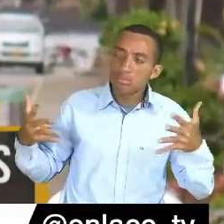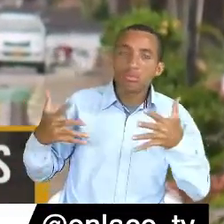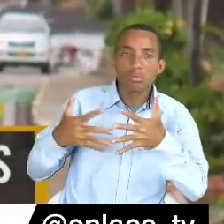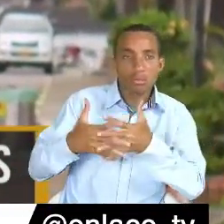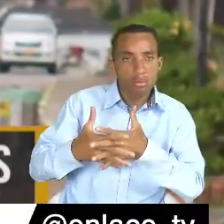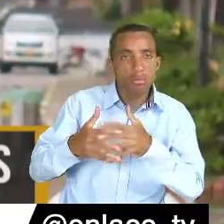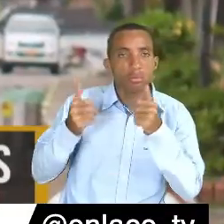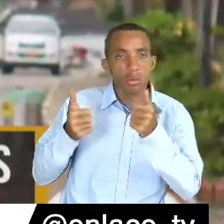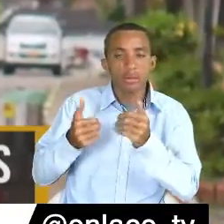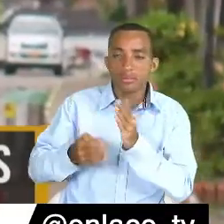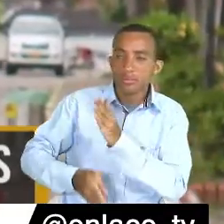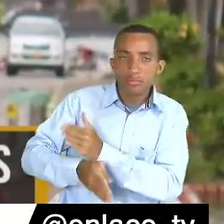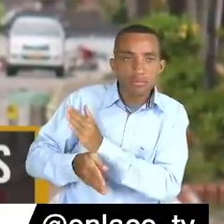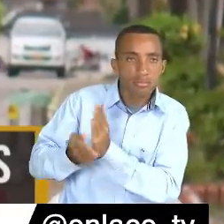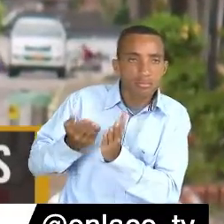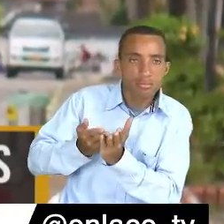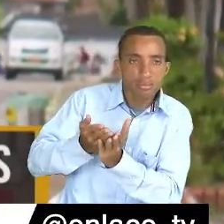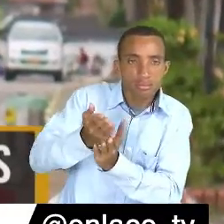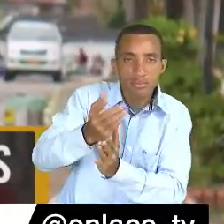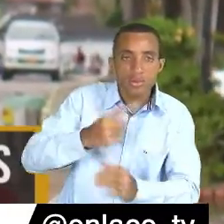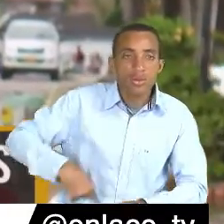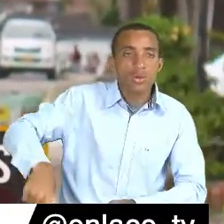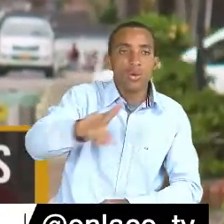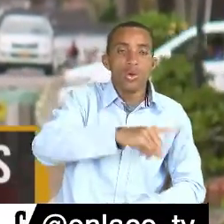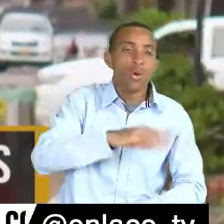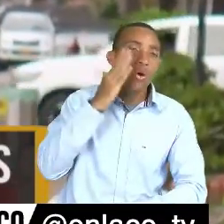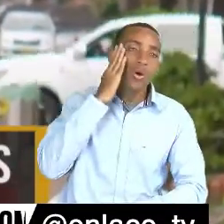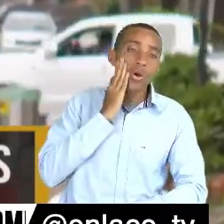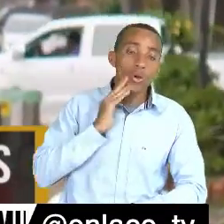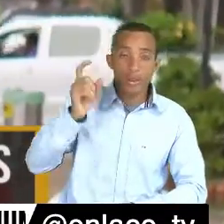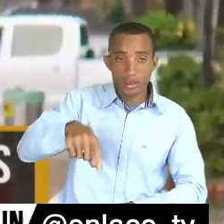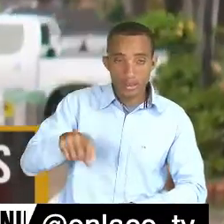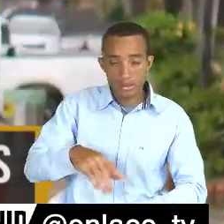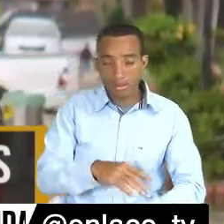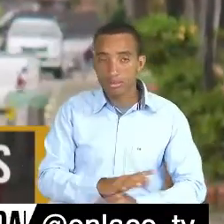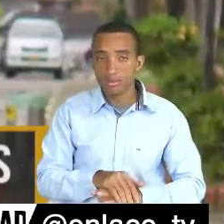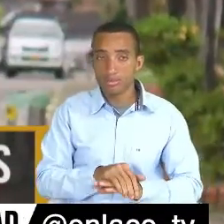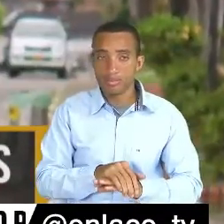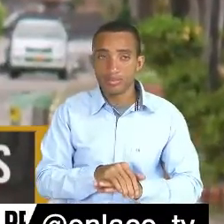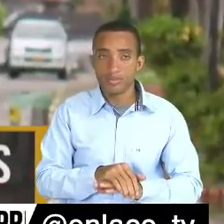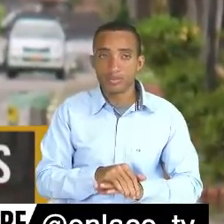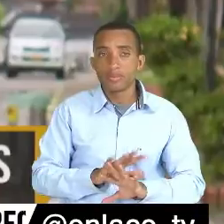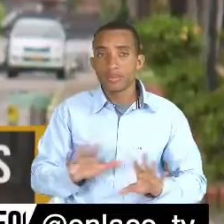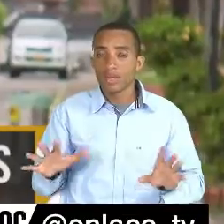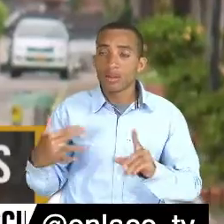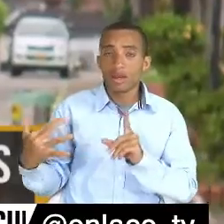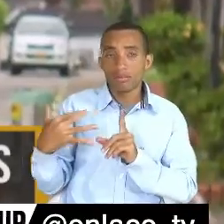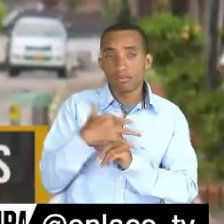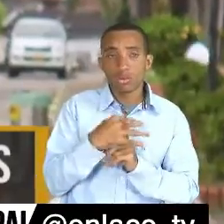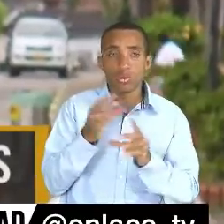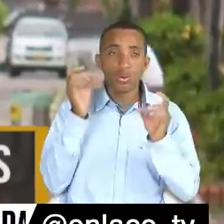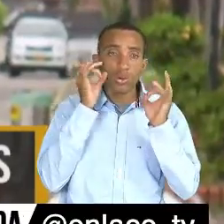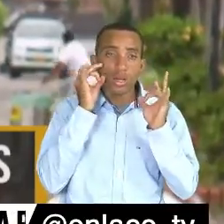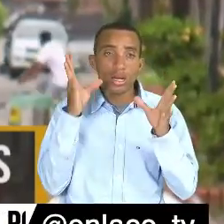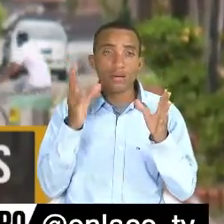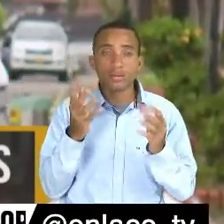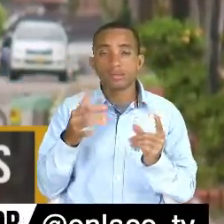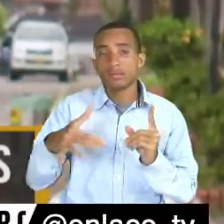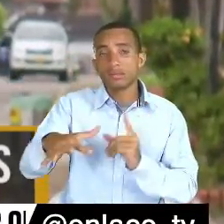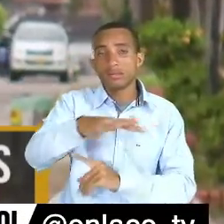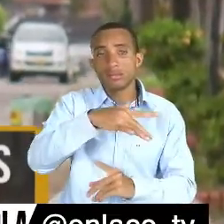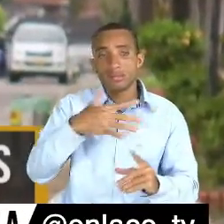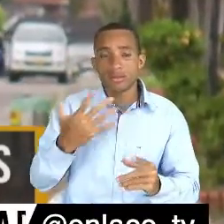que se mantenga, que en beneficio de todos los jóvenes que tanto lo necesitan, ya que estamos siendo afectados gravemente por situaciones tanto